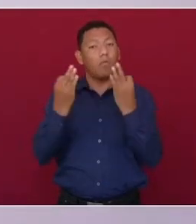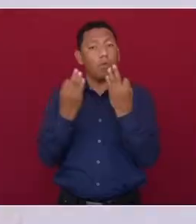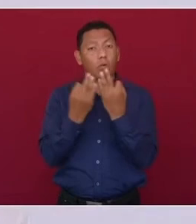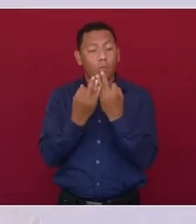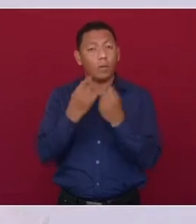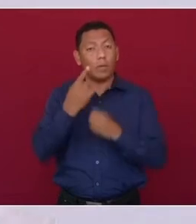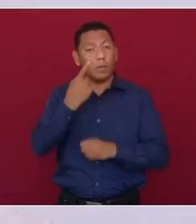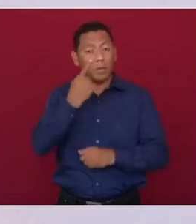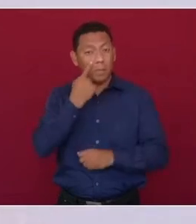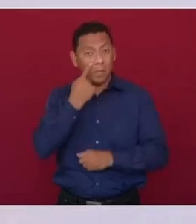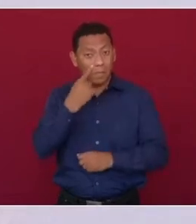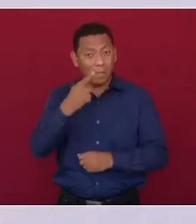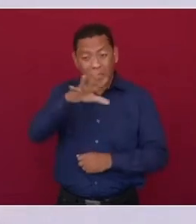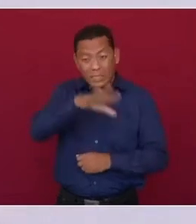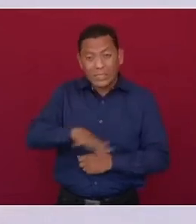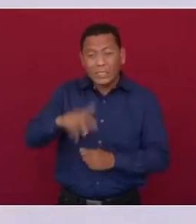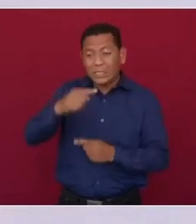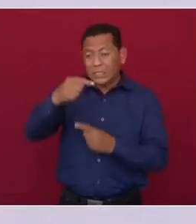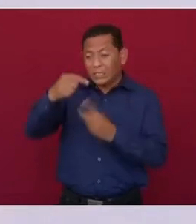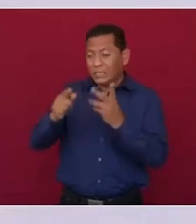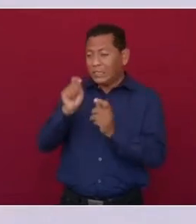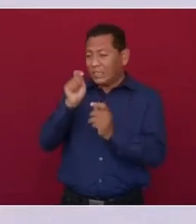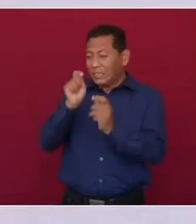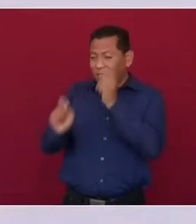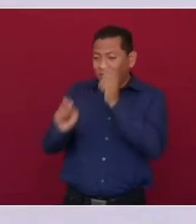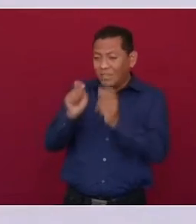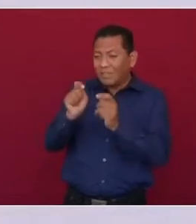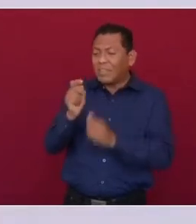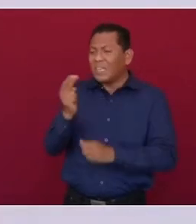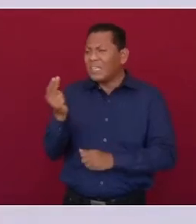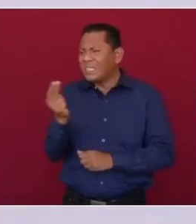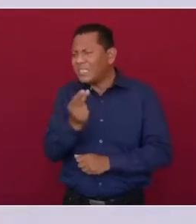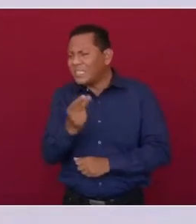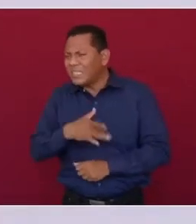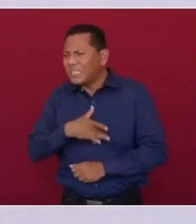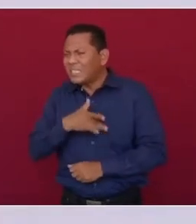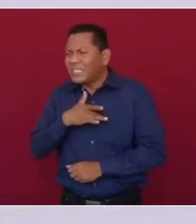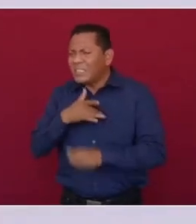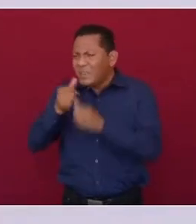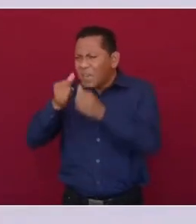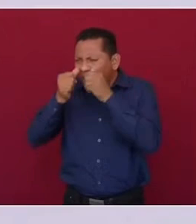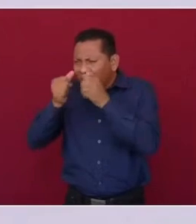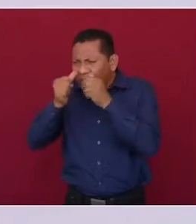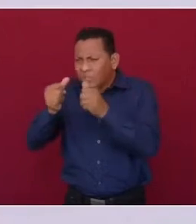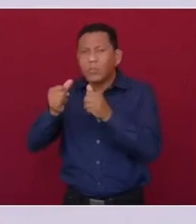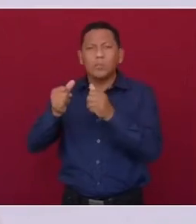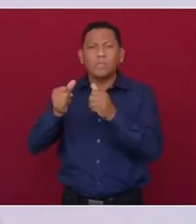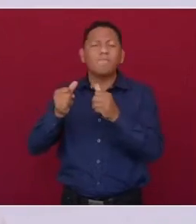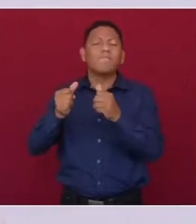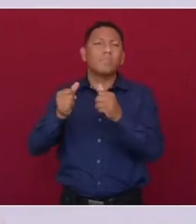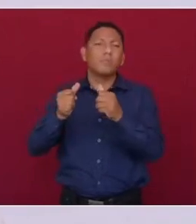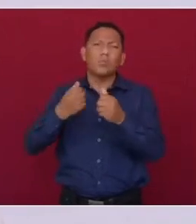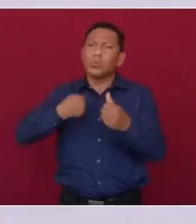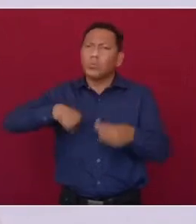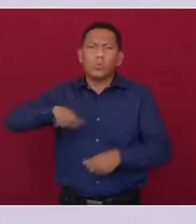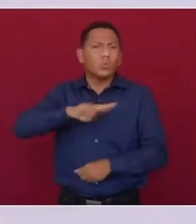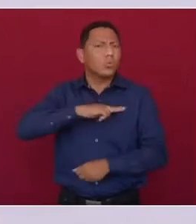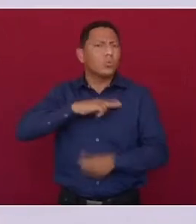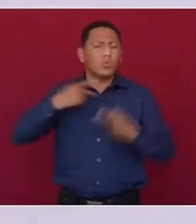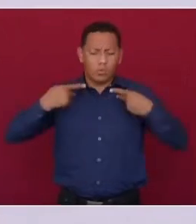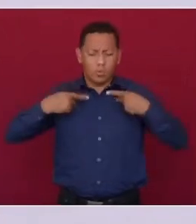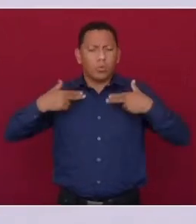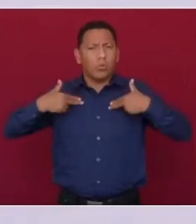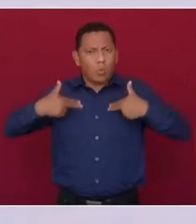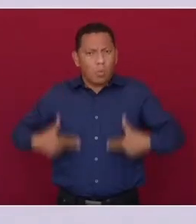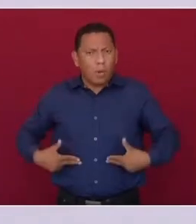los sentimientos y las necesidades de la gente, tanto por humanismo,